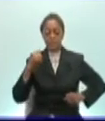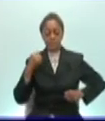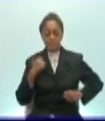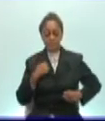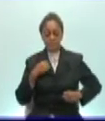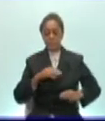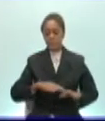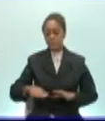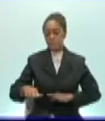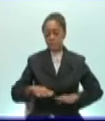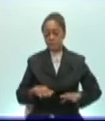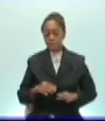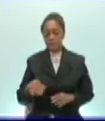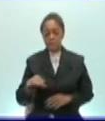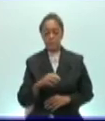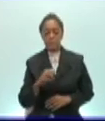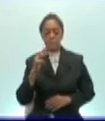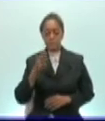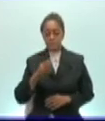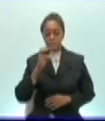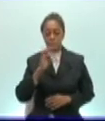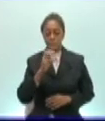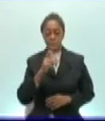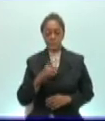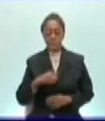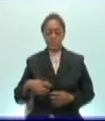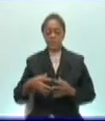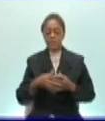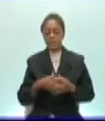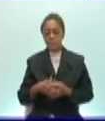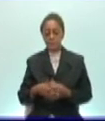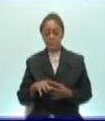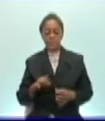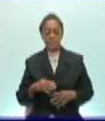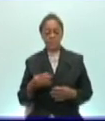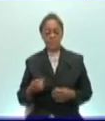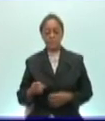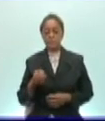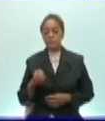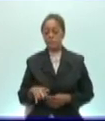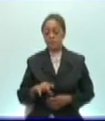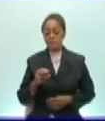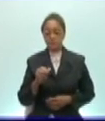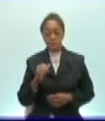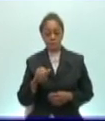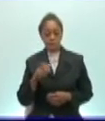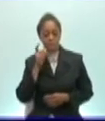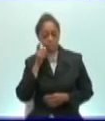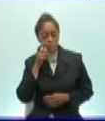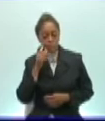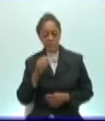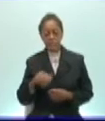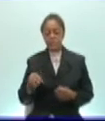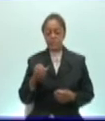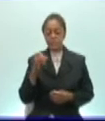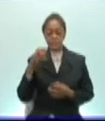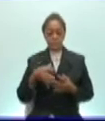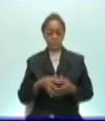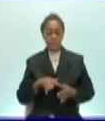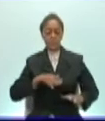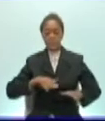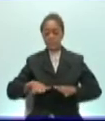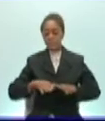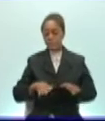las condiciones en el puerto de la Fernandina en los Estados Unidos. Producto de una delación, Estados Unidos conoce que se está preparando la